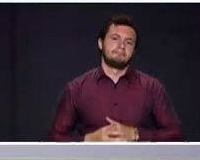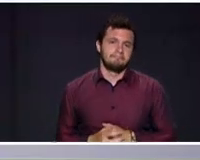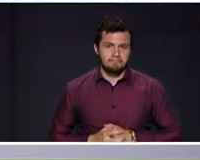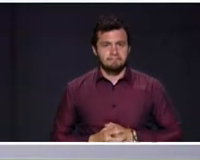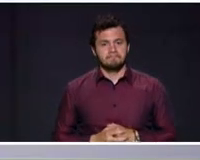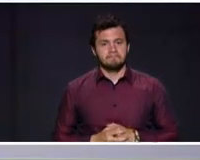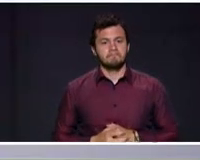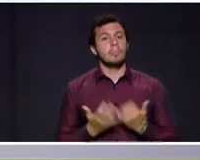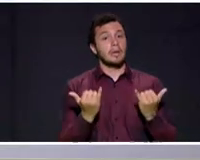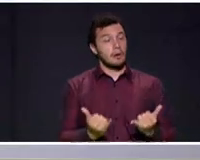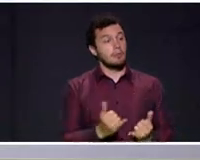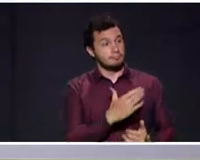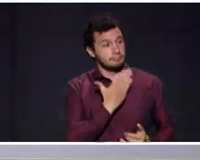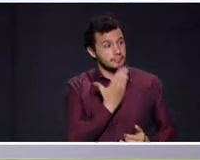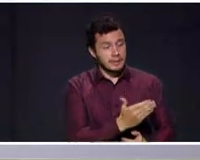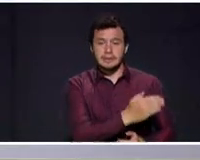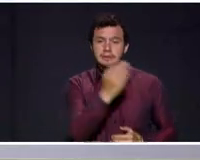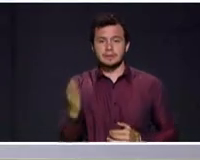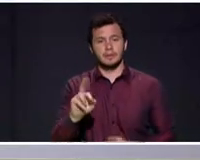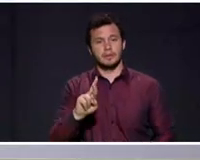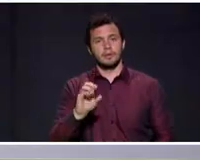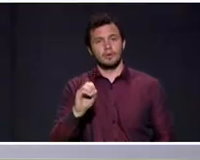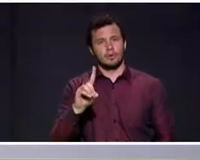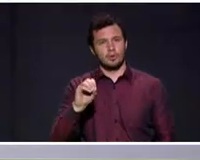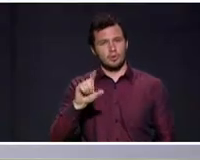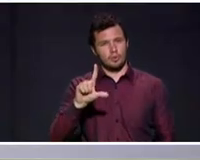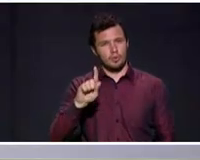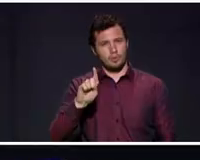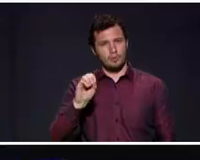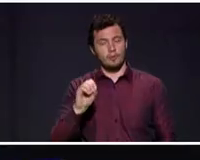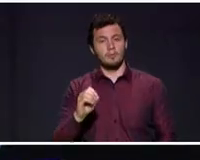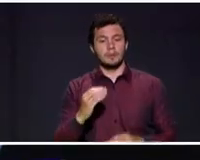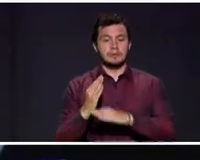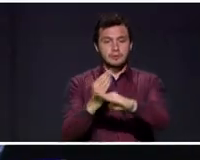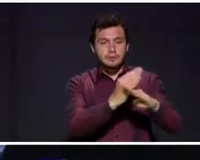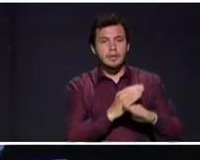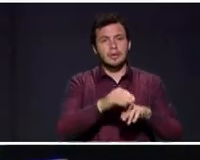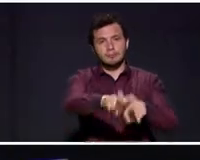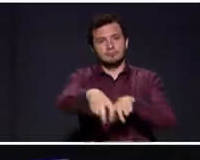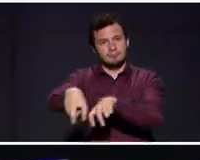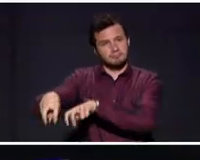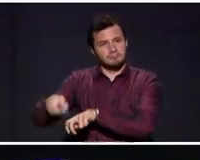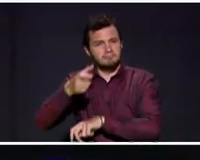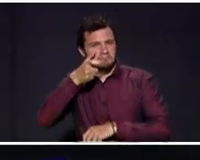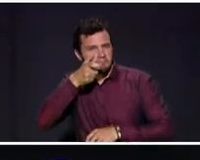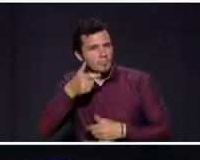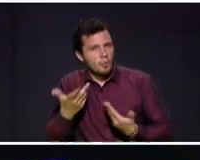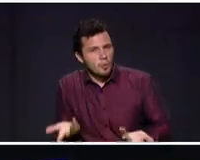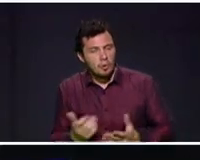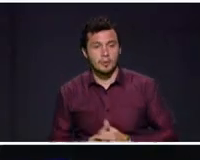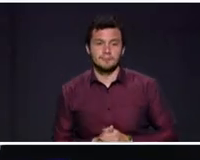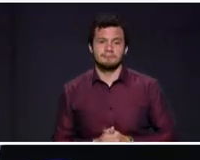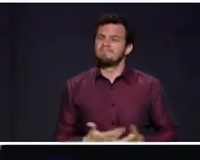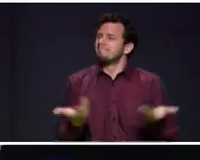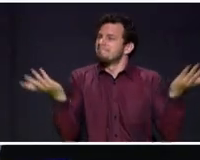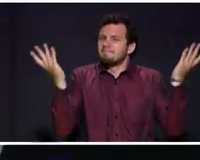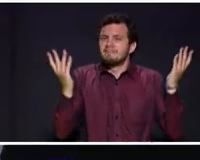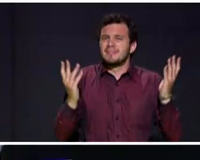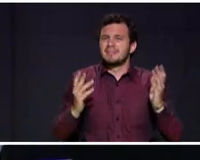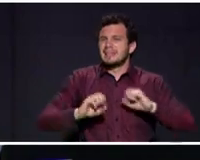el candidato rodolfo correa seguridad y sector agrario candidato hombre vea las cosas por su nombre y sin tanta vuelta y sin tanto adorno